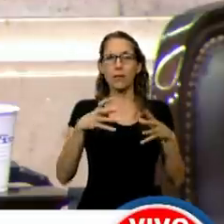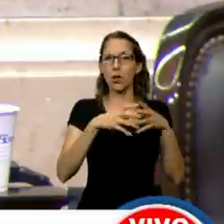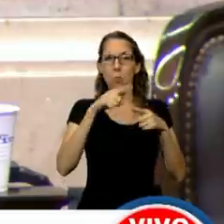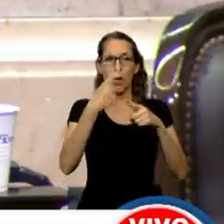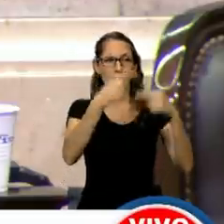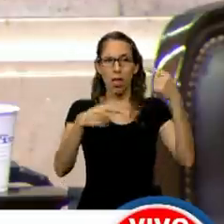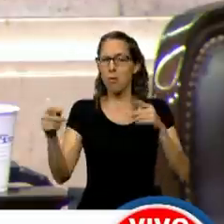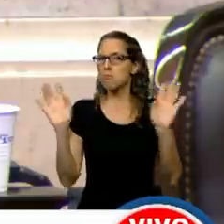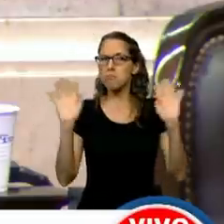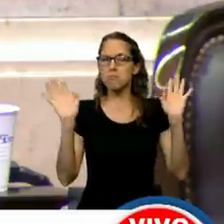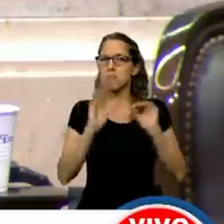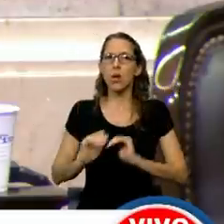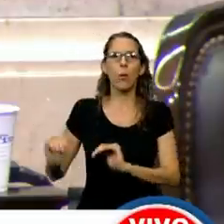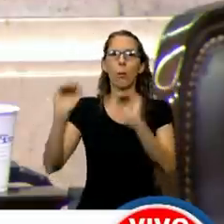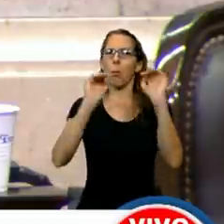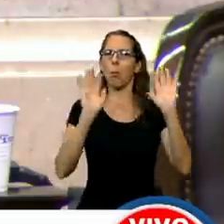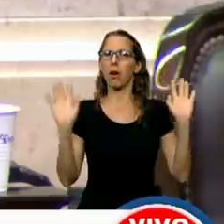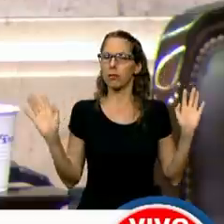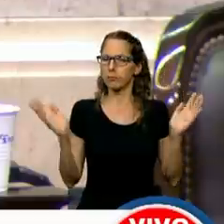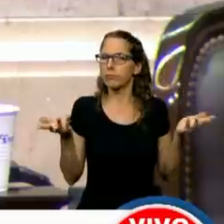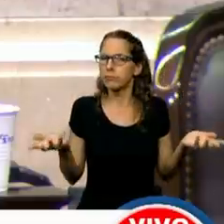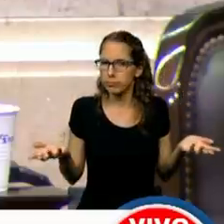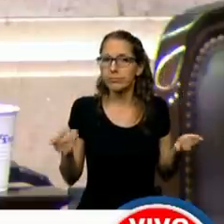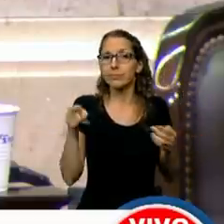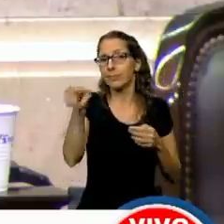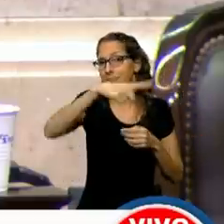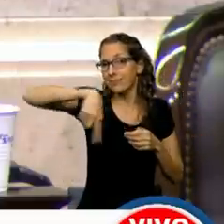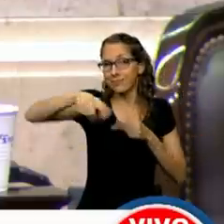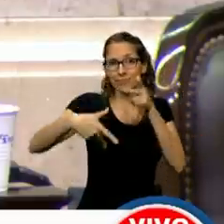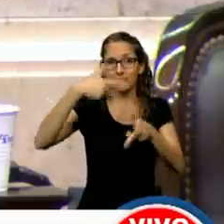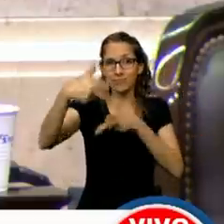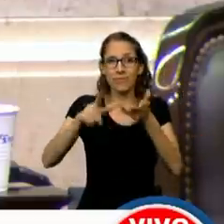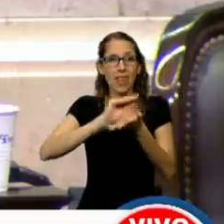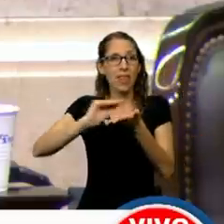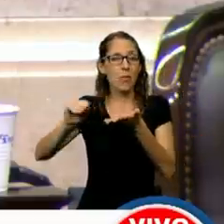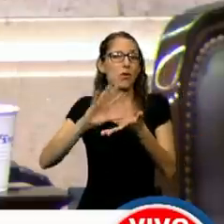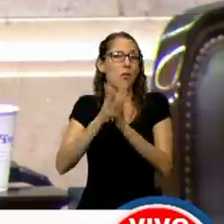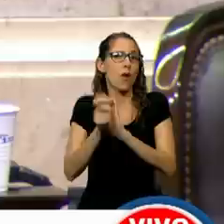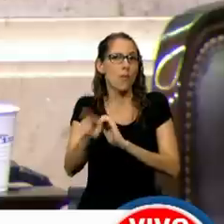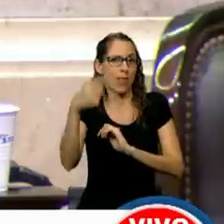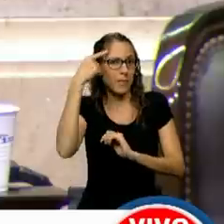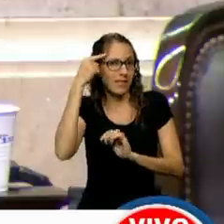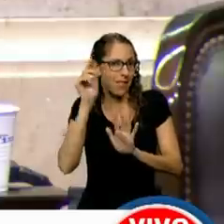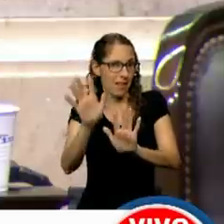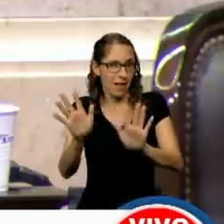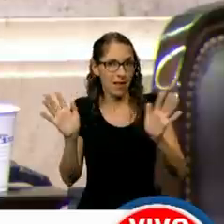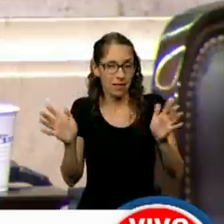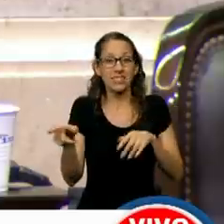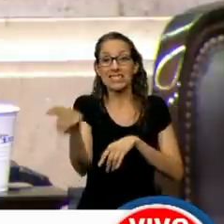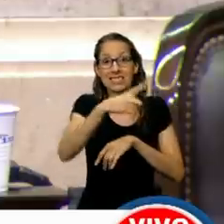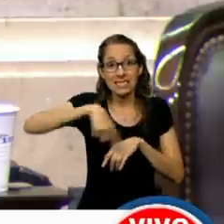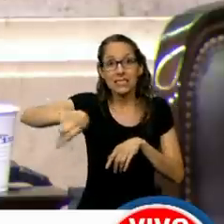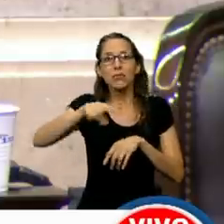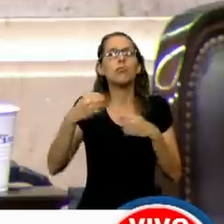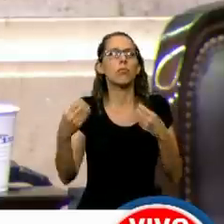esto es claramente la posición de estos diputados y diputados que además se hacen un planteo como son